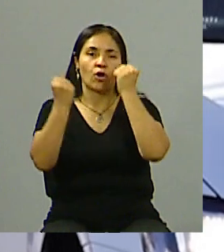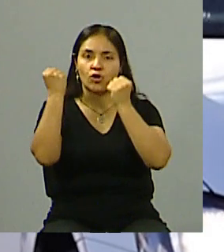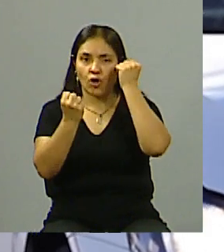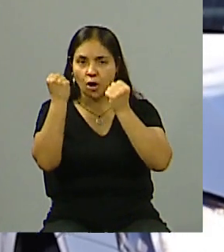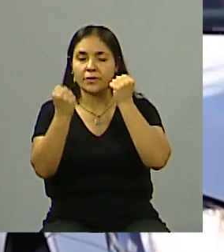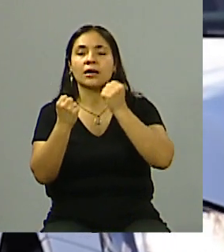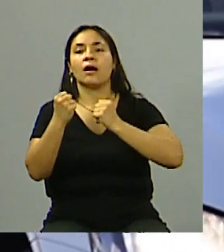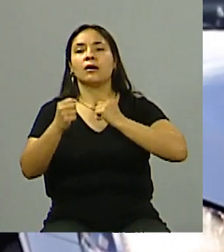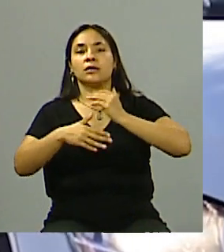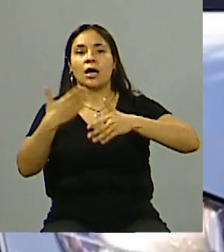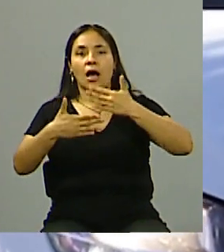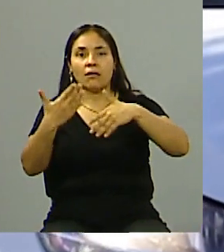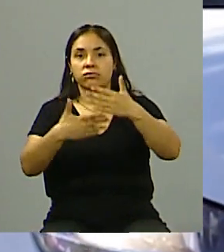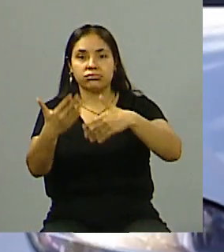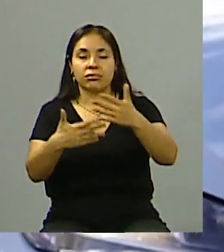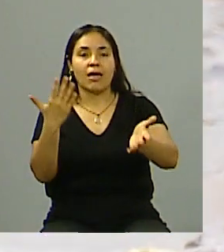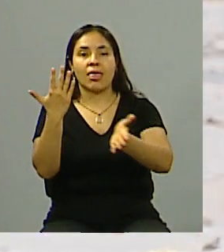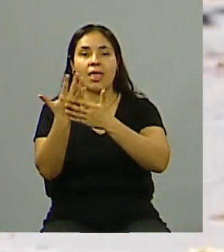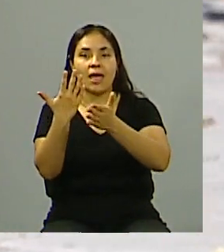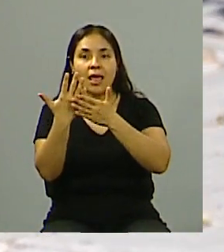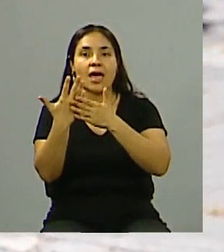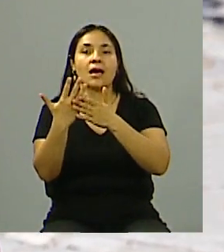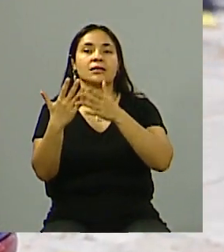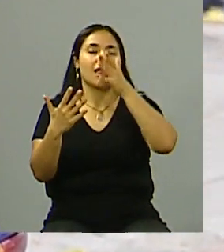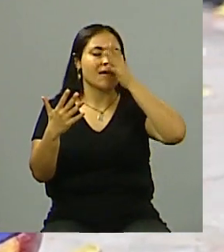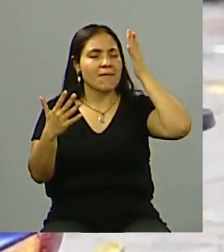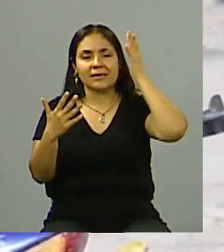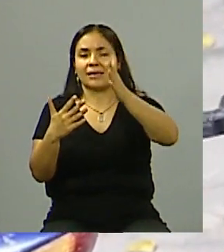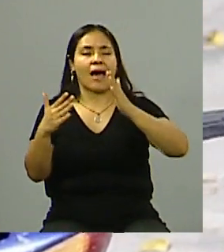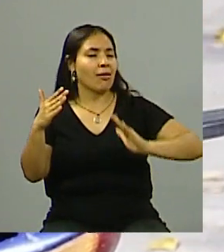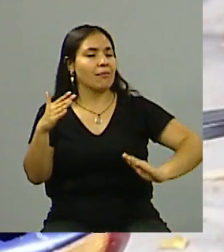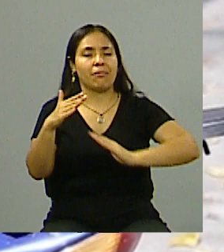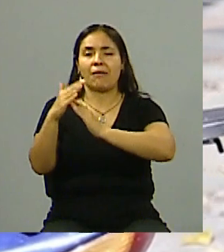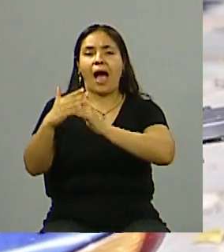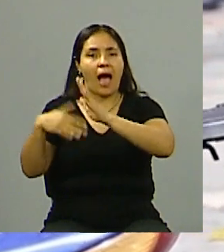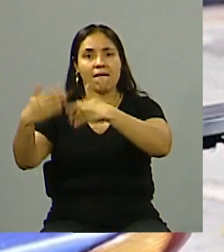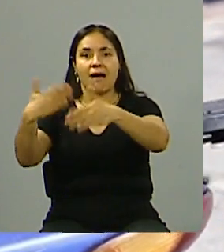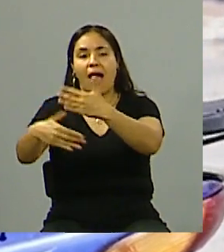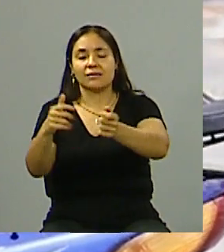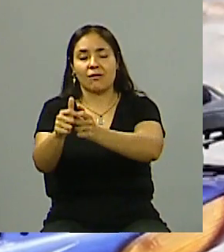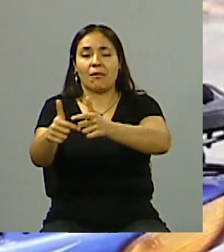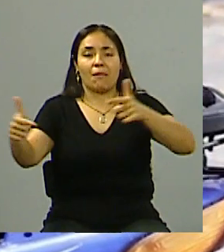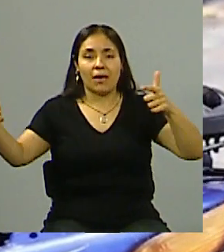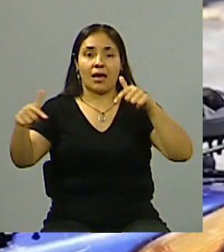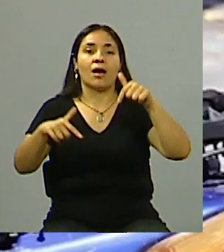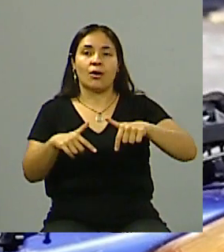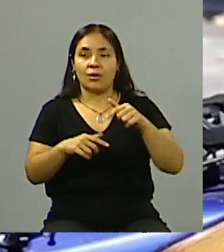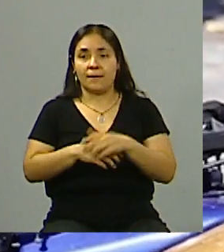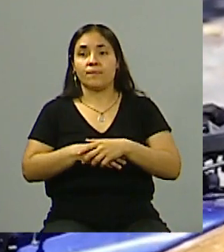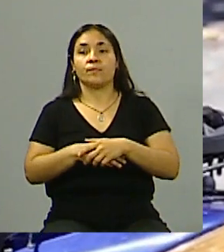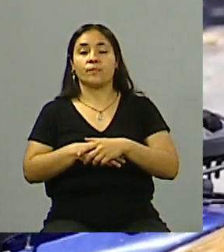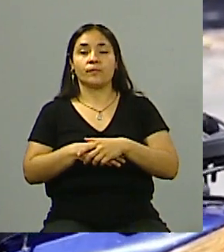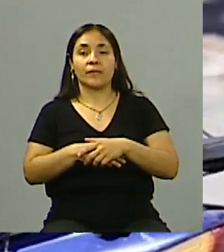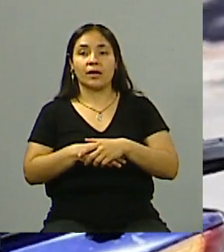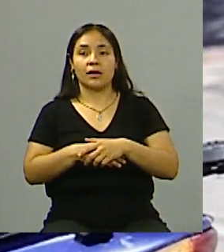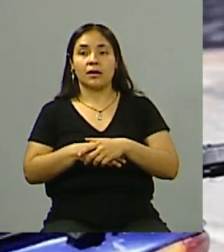este avance tan fuerte de las derechas y de las extremas derechas que estamos viviendo en este momento. Bueno,